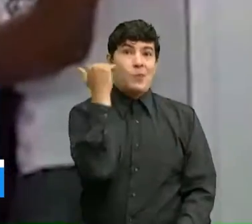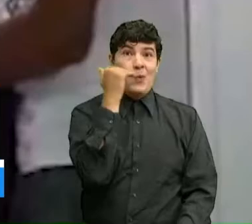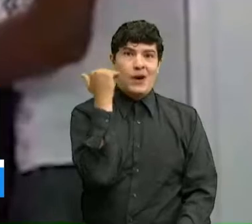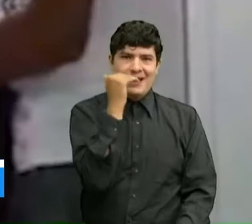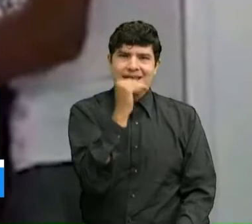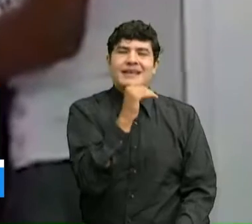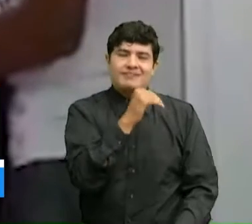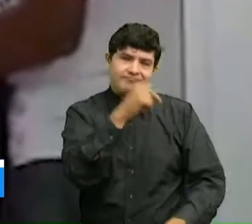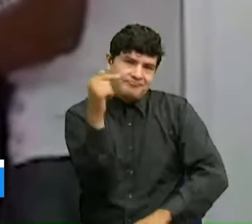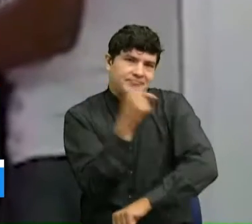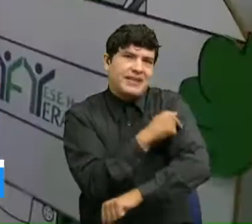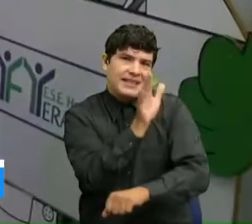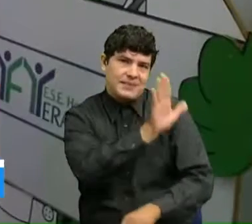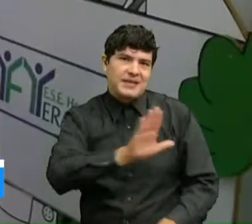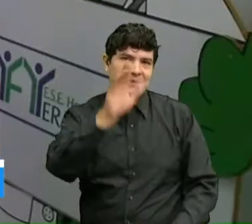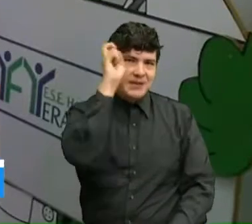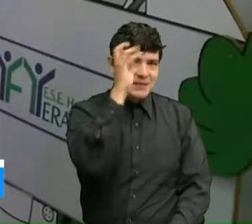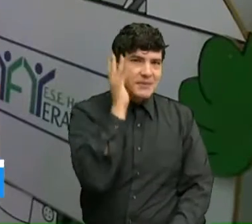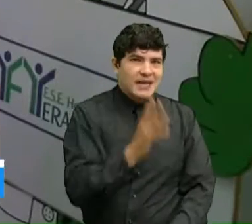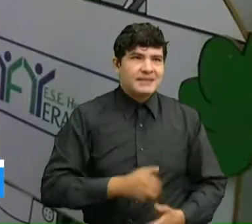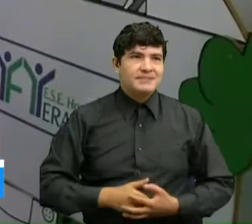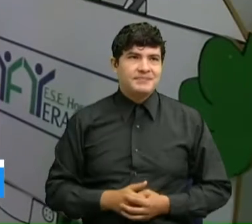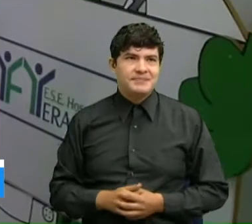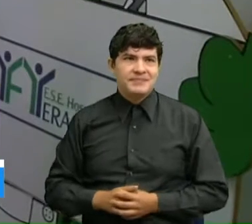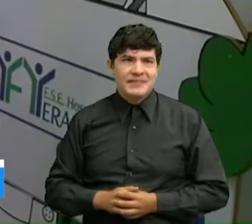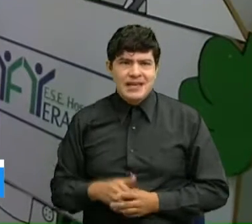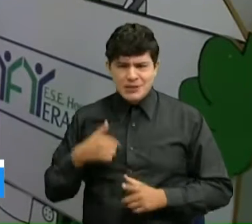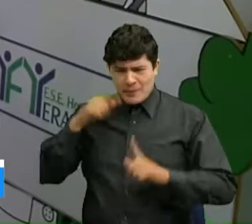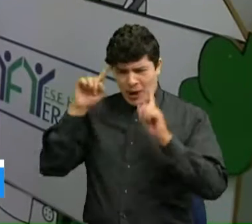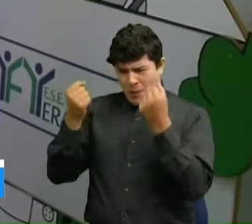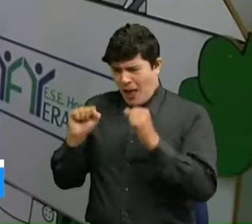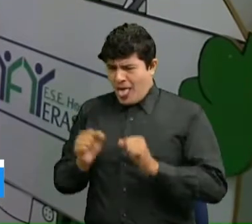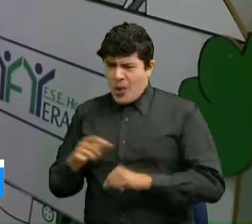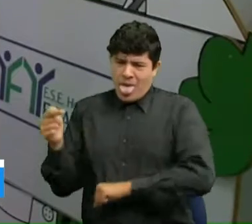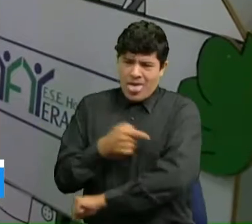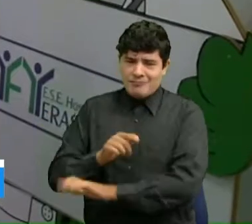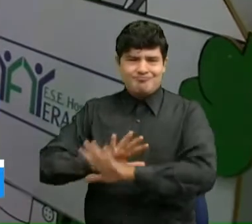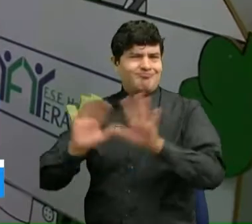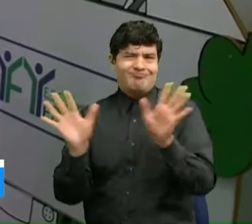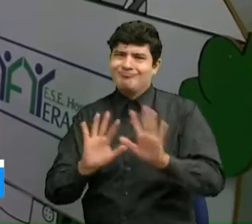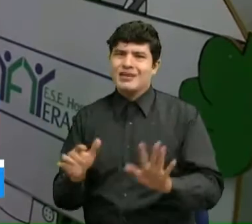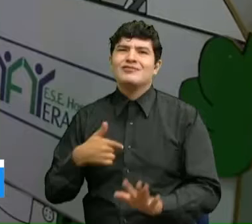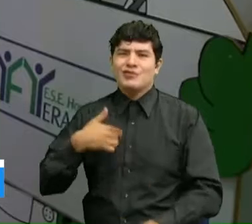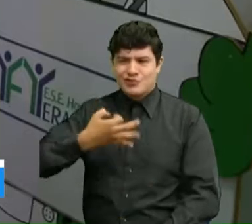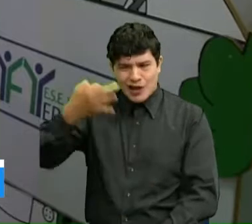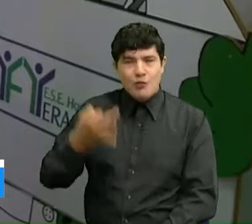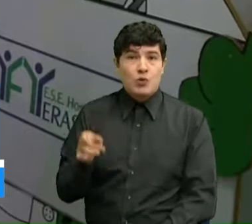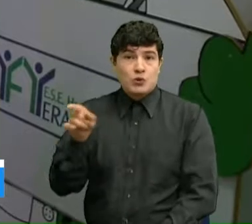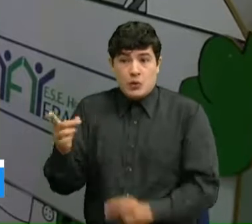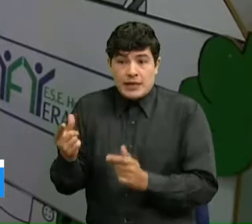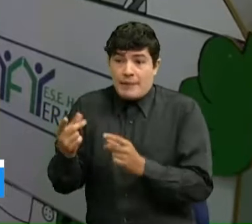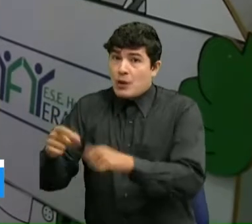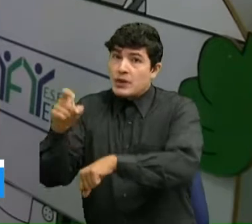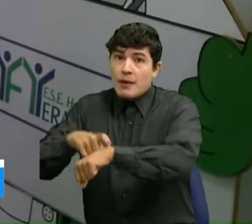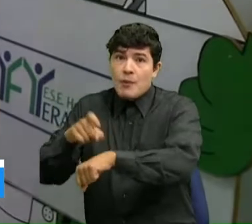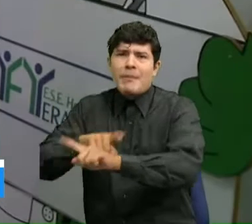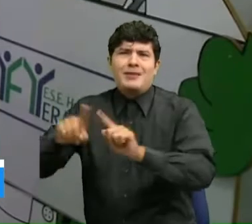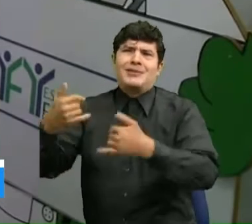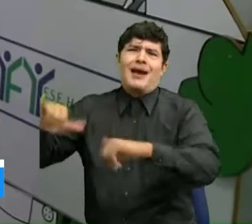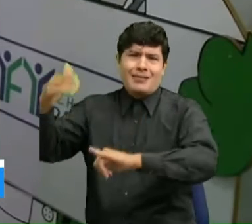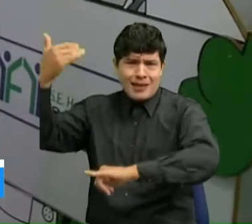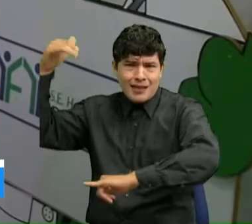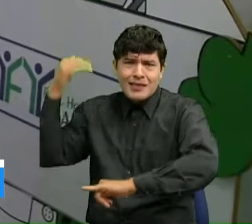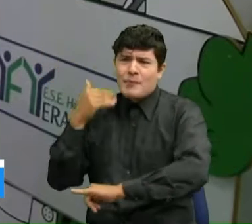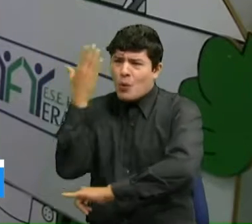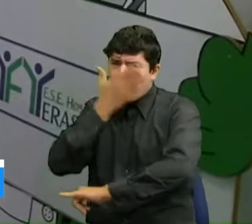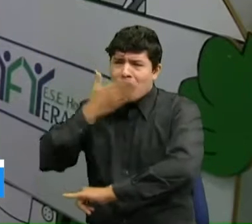de Santander. No tengo ninguna incertidumbre. Yo sé que la vacuna es segura, efectiva, fue creada en tiempo récord, pero ha sido probada en